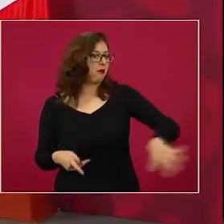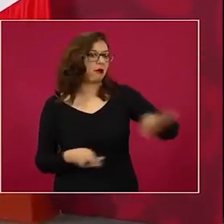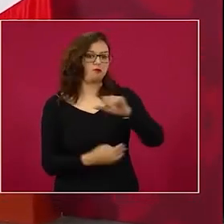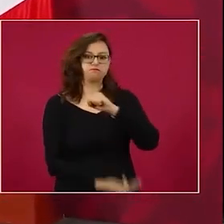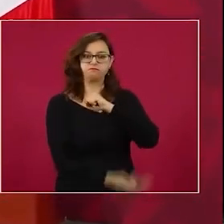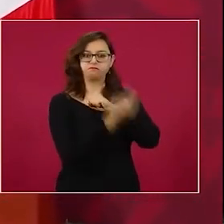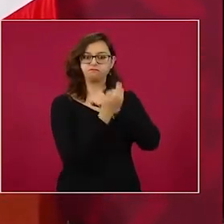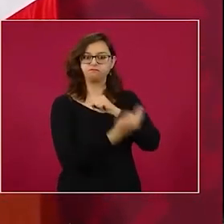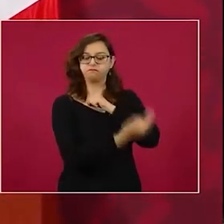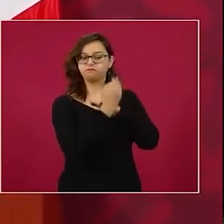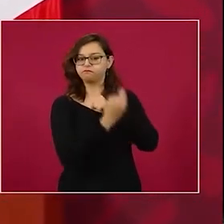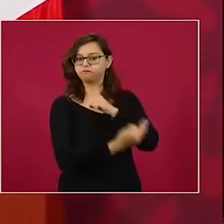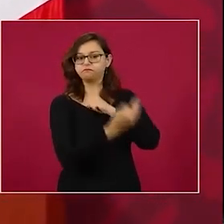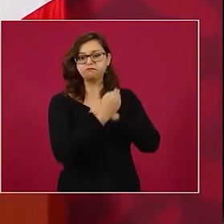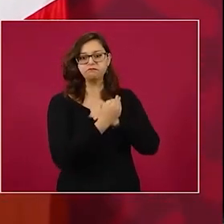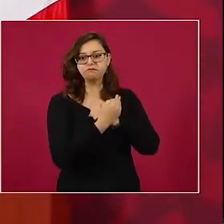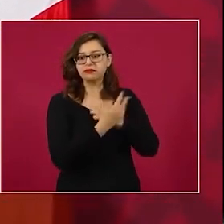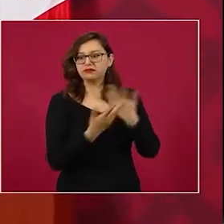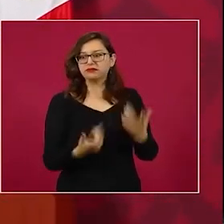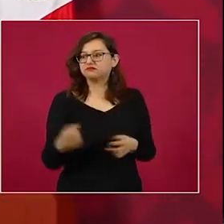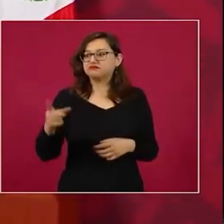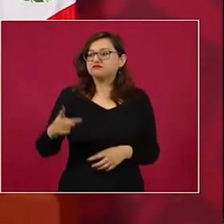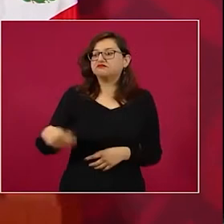no van a poder